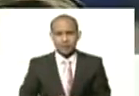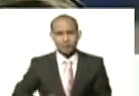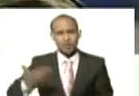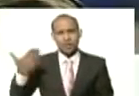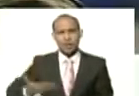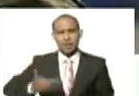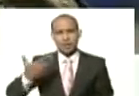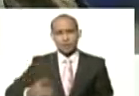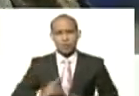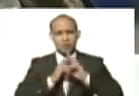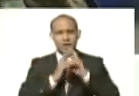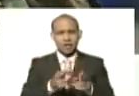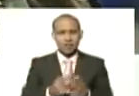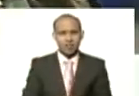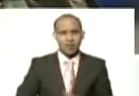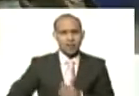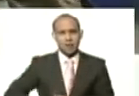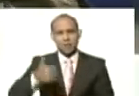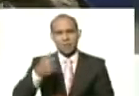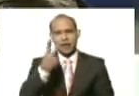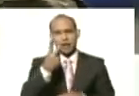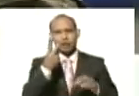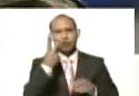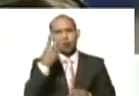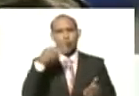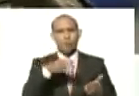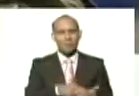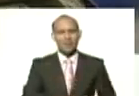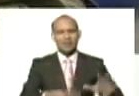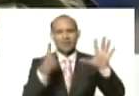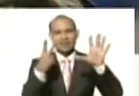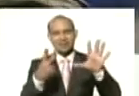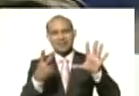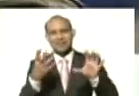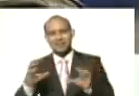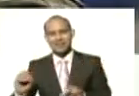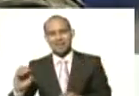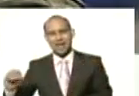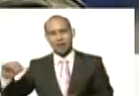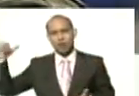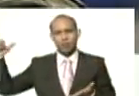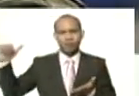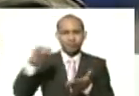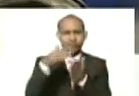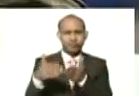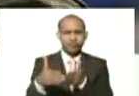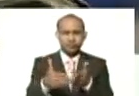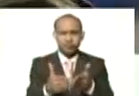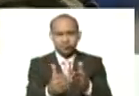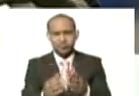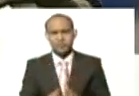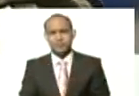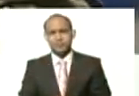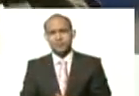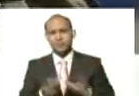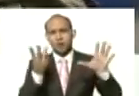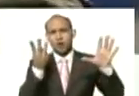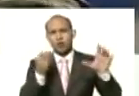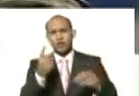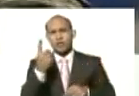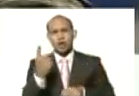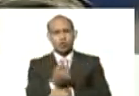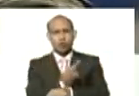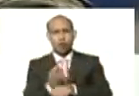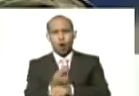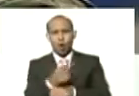Importante resultado, más de 2.700 medios aéreos, navales y terrestres empleados, 81 horas de vuelo